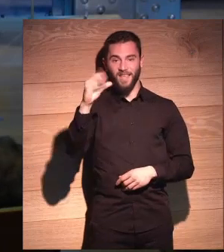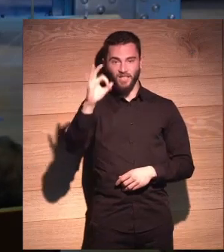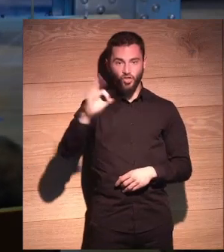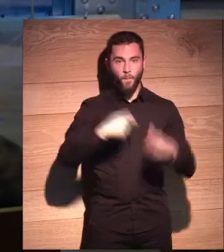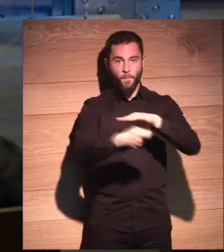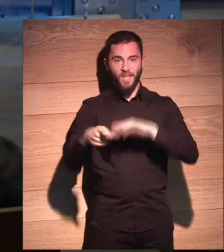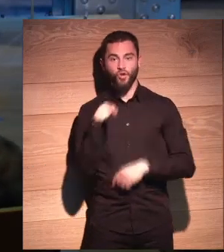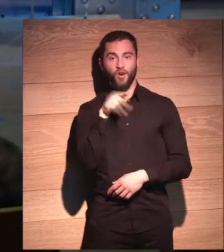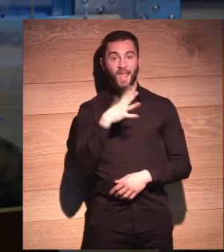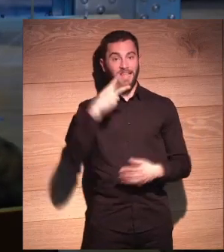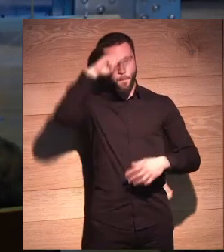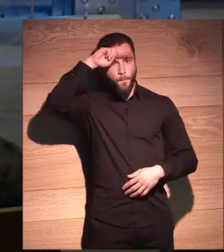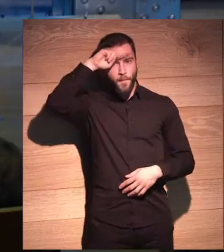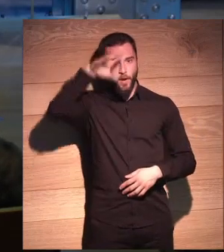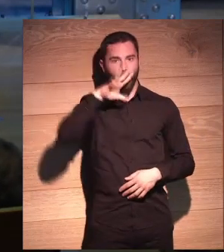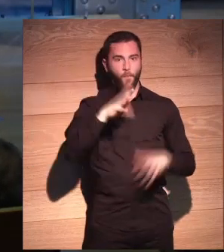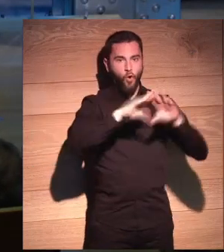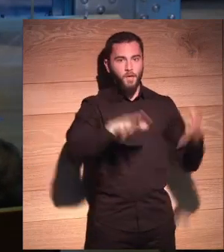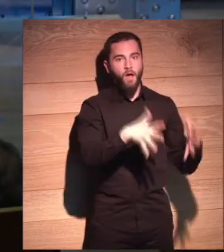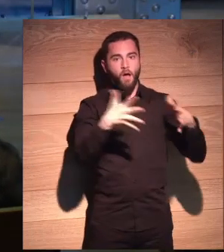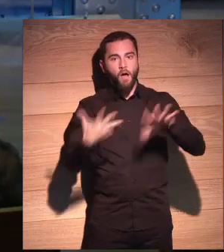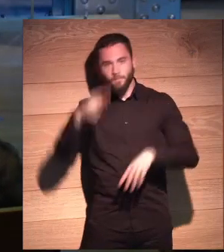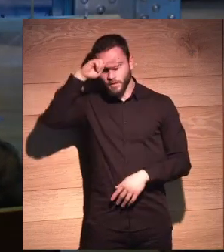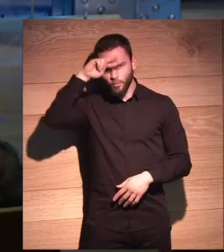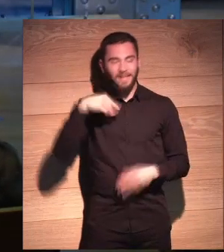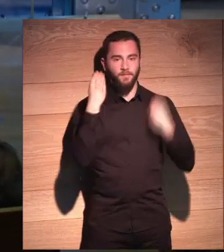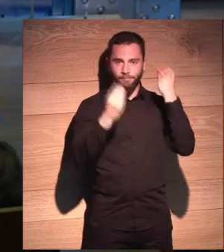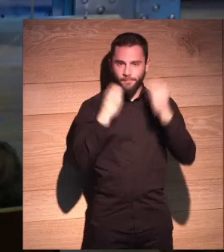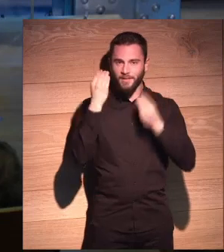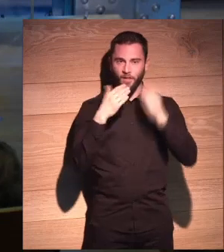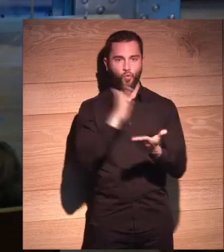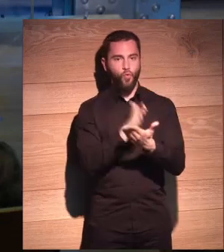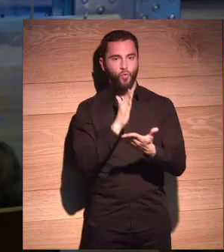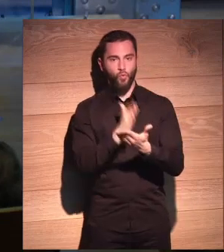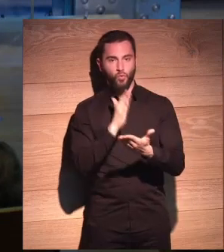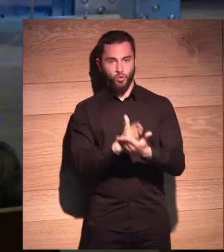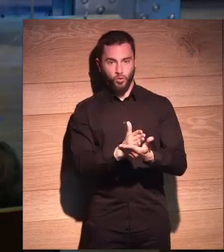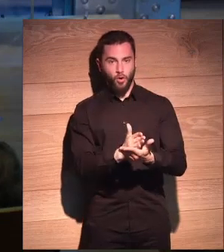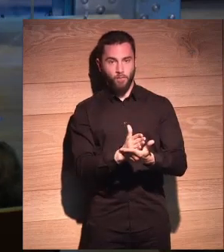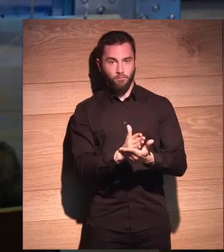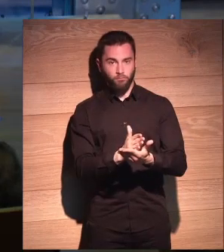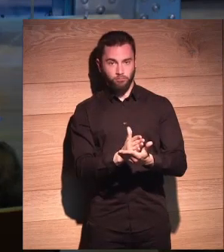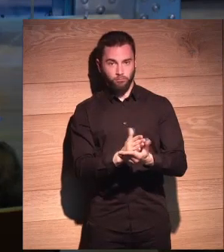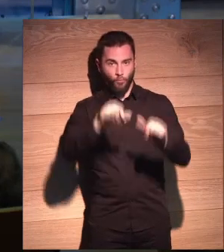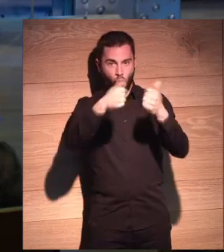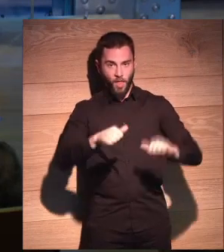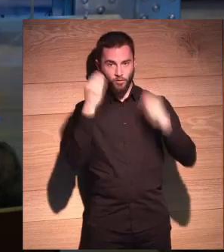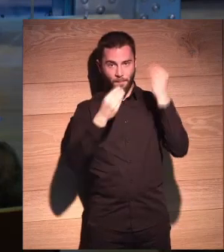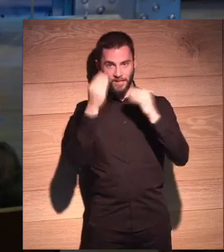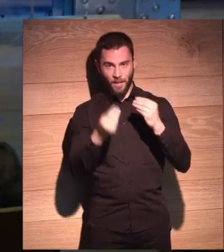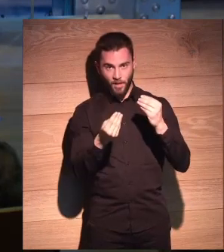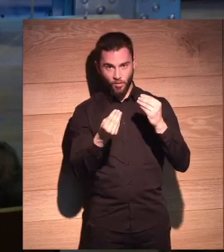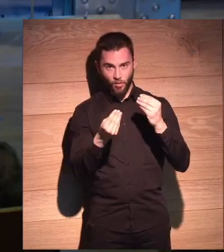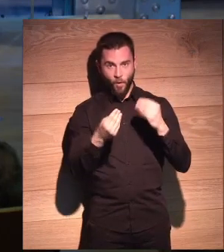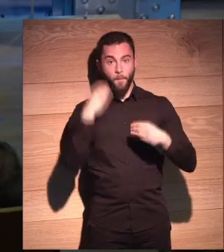preocupadas por esa transformación de la universidad y pensando en un curso precisamente en modelos de pensamiento,